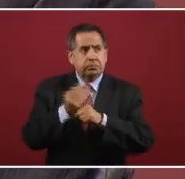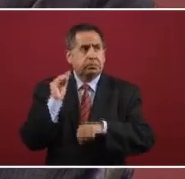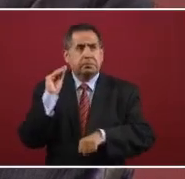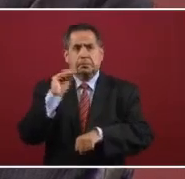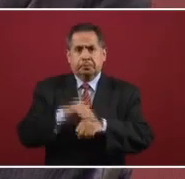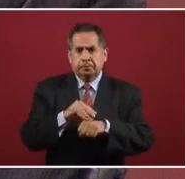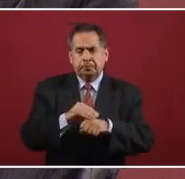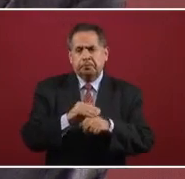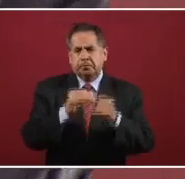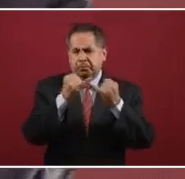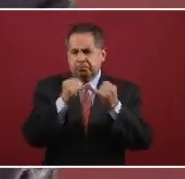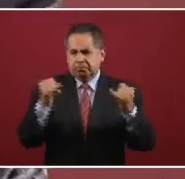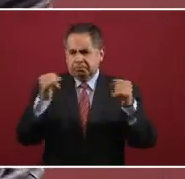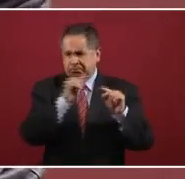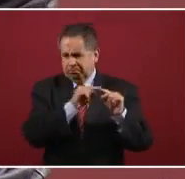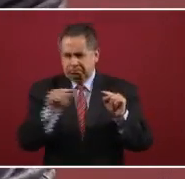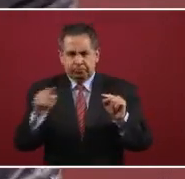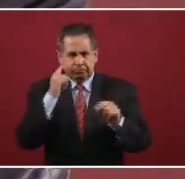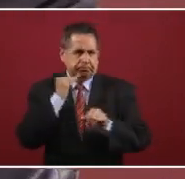Es una empresa